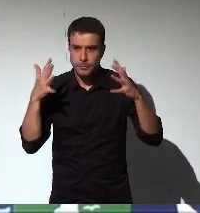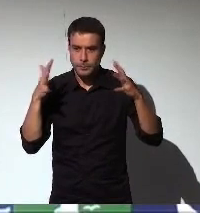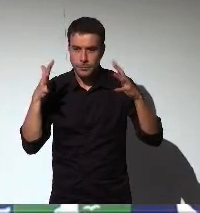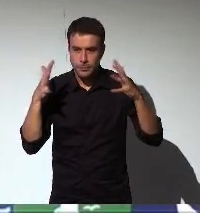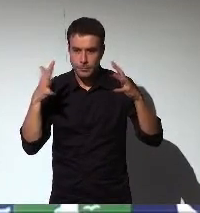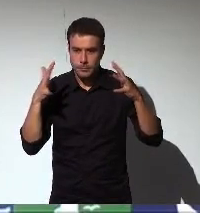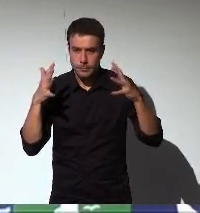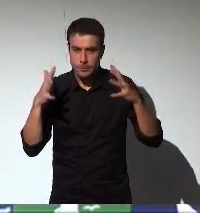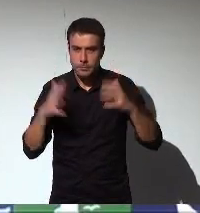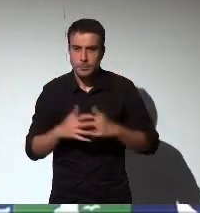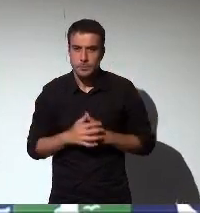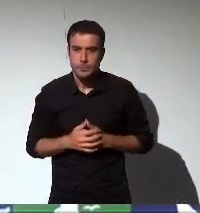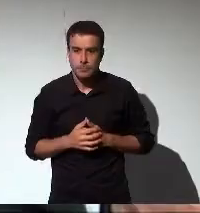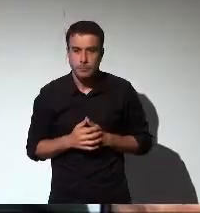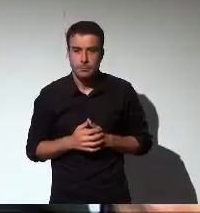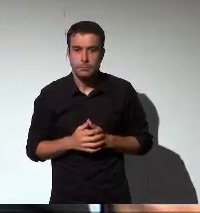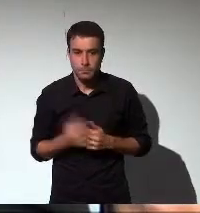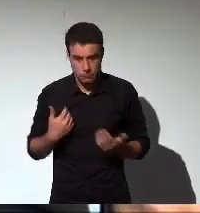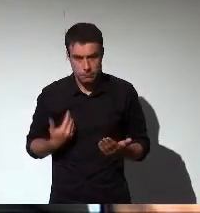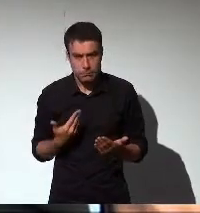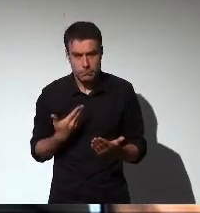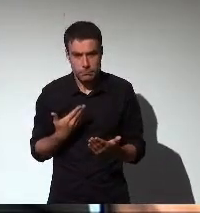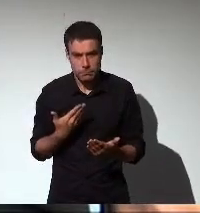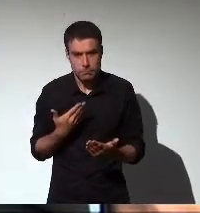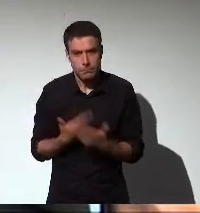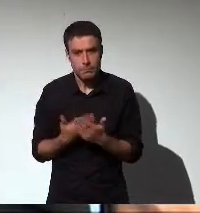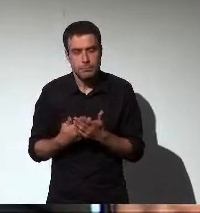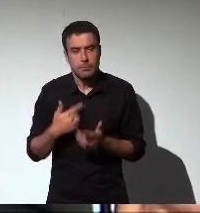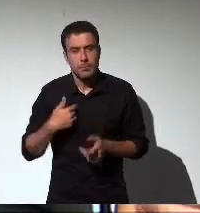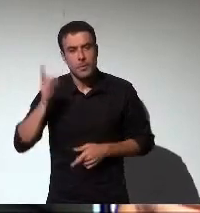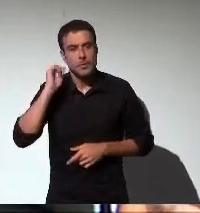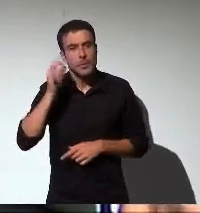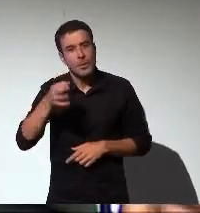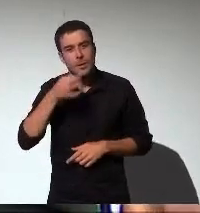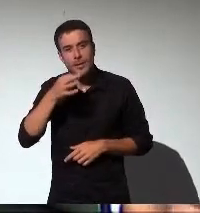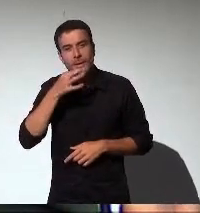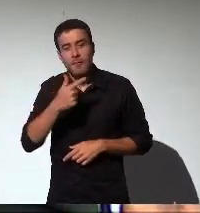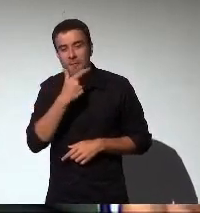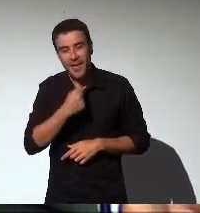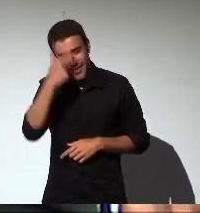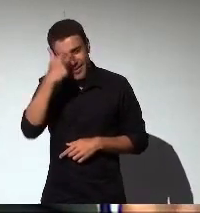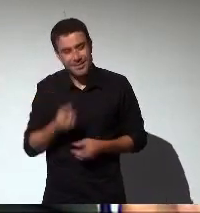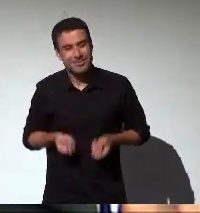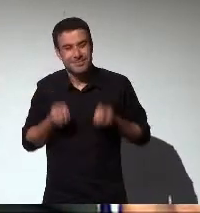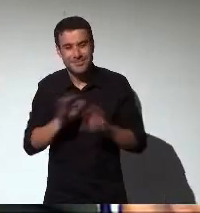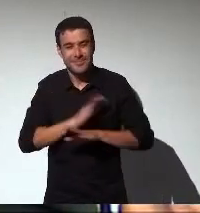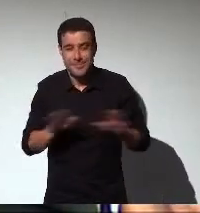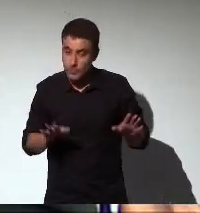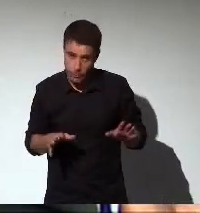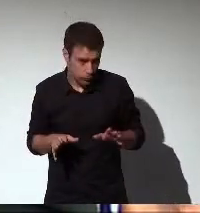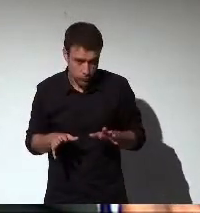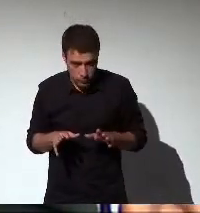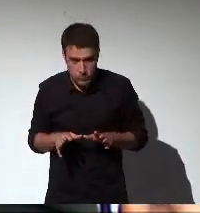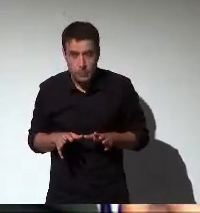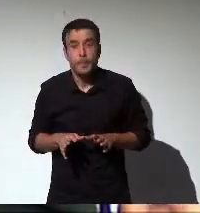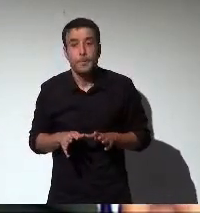Les puedo garantizar que no son pronunciamientos y declaraciones sencillas por parte de quien le habla, pero